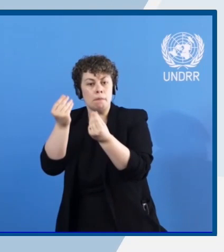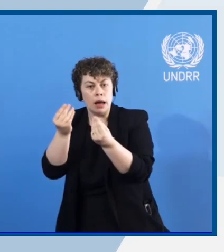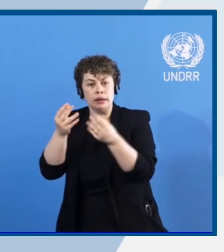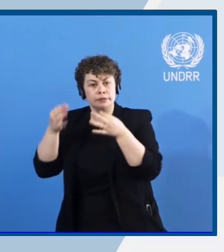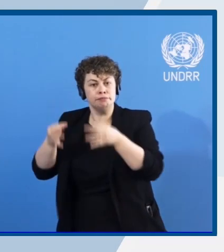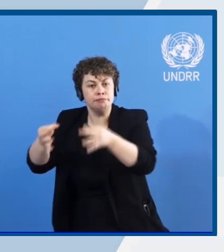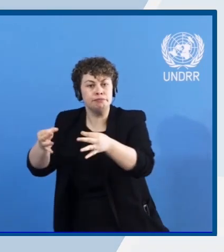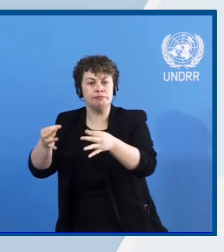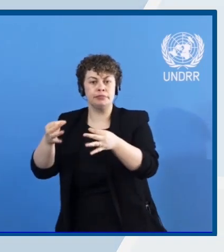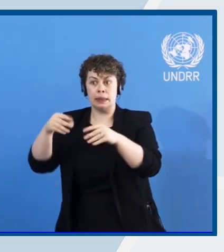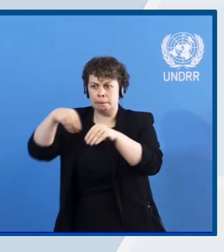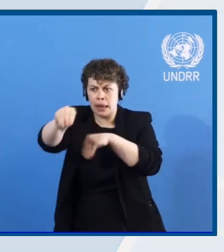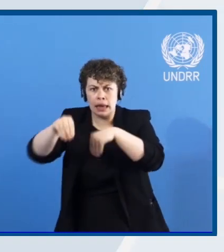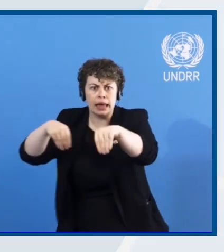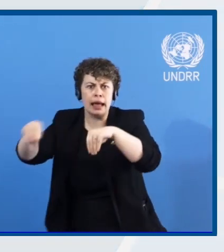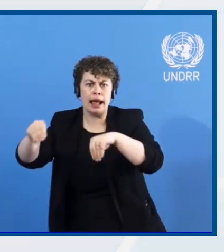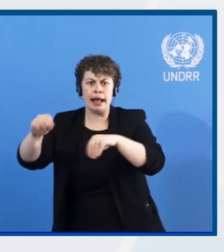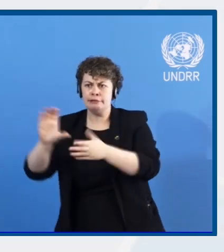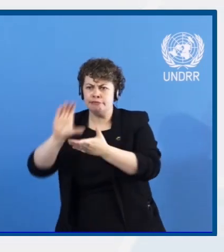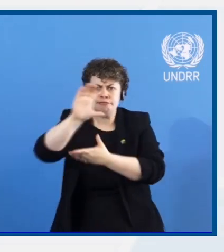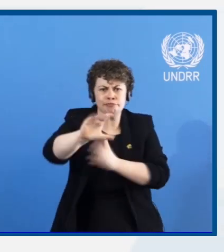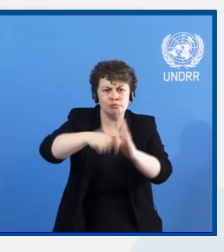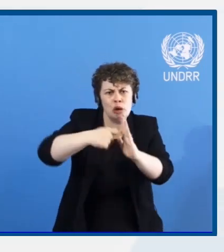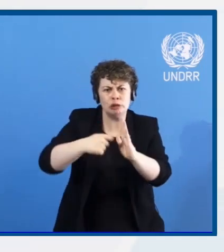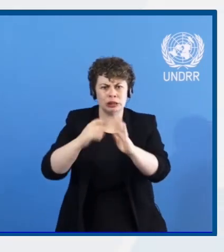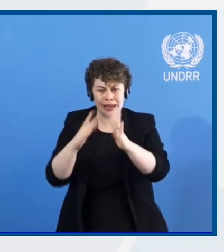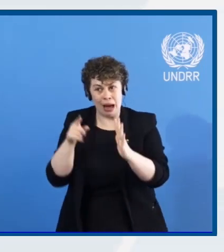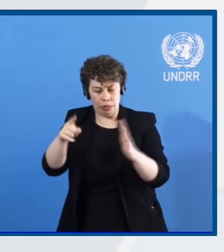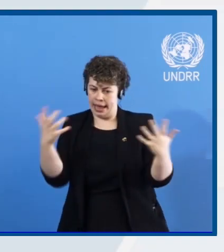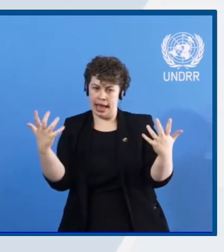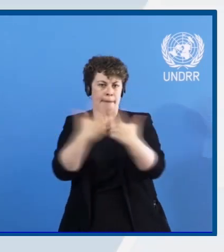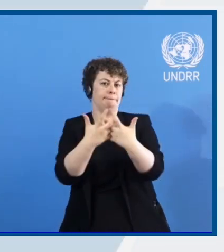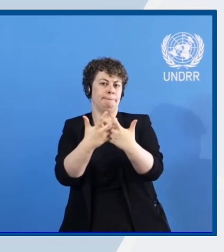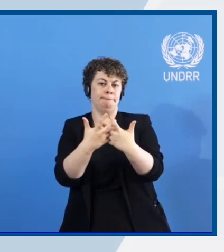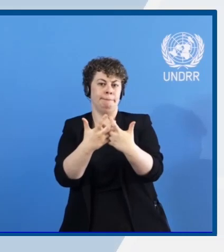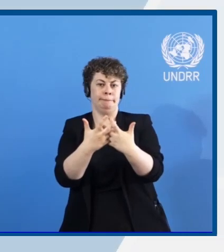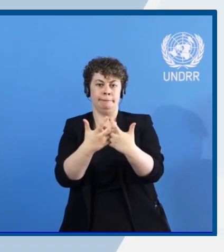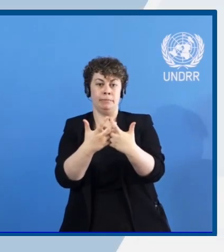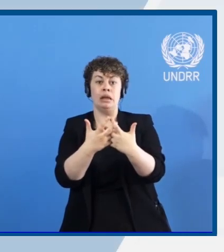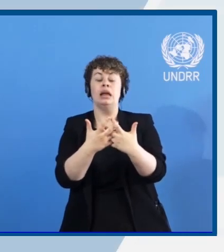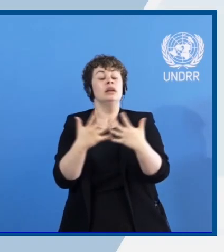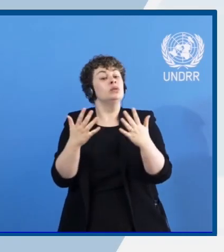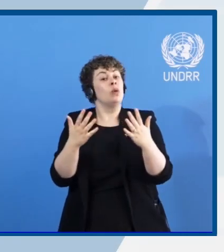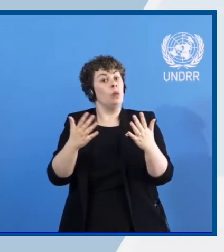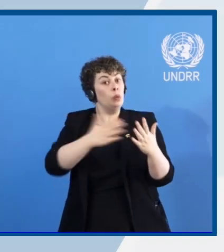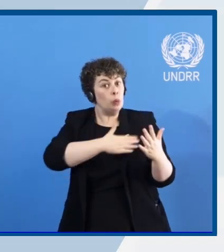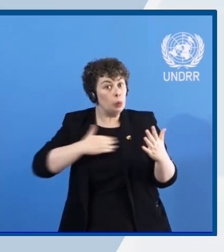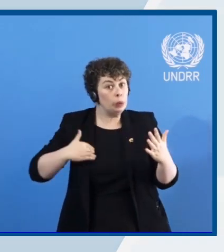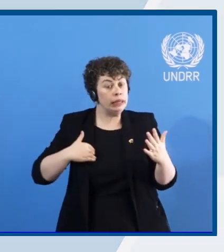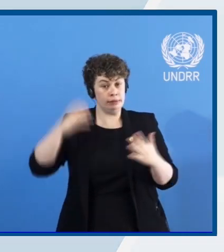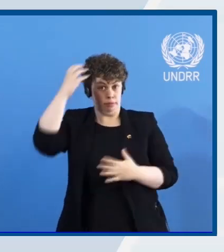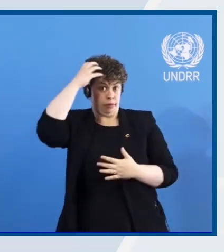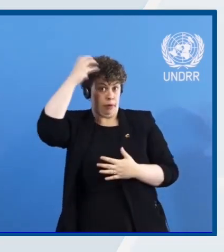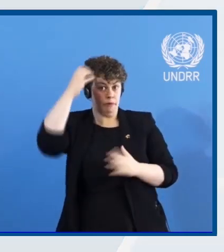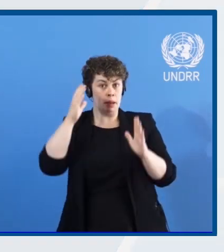financiero. Eso demanda una responsabilidad evidentemente del Estado en las instituciones y organizaciones